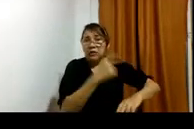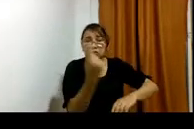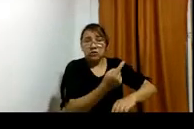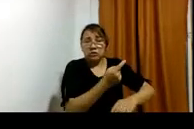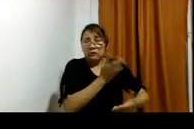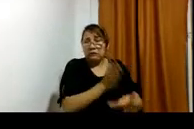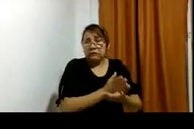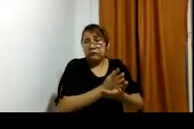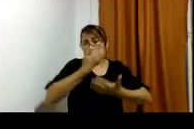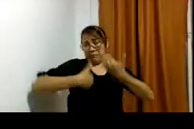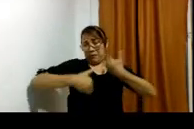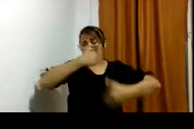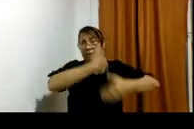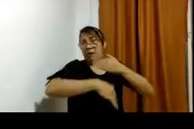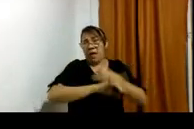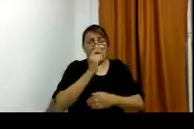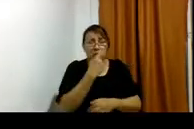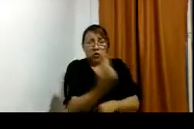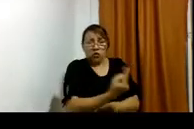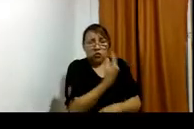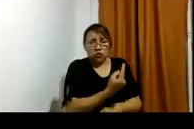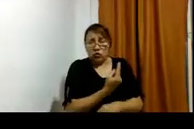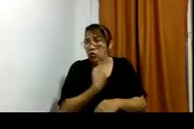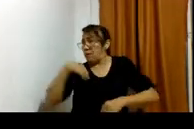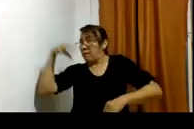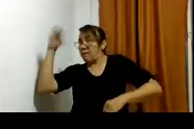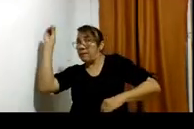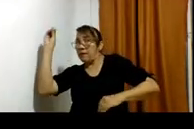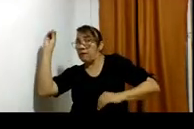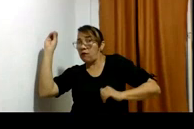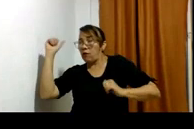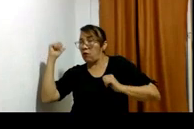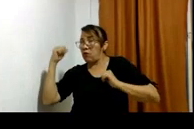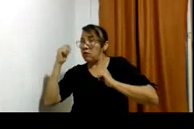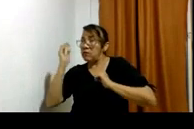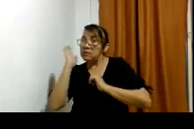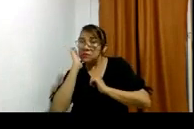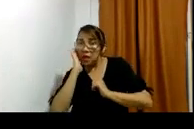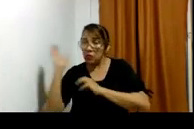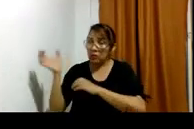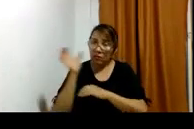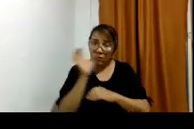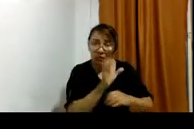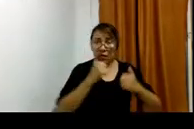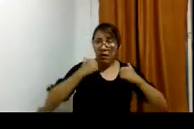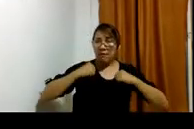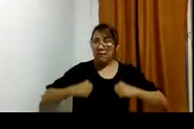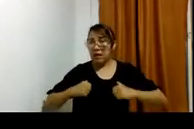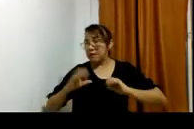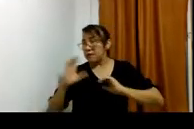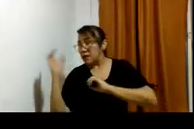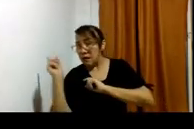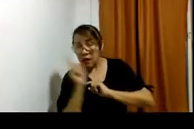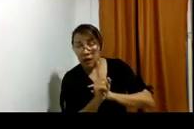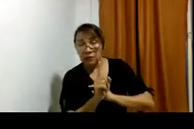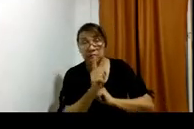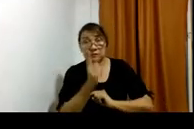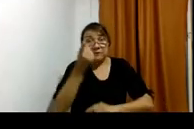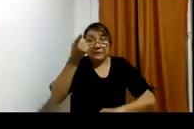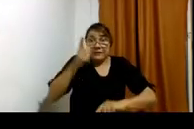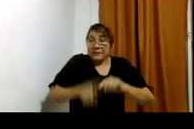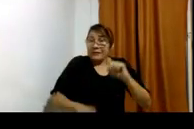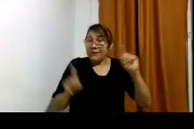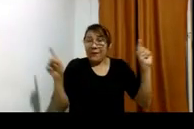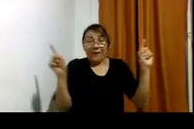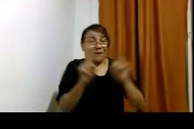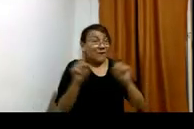para traerle su número, su teléfono celular, pero en esos pocos minutos que yo abandoné a la víctima para hacer esa simple diligencia, ahí